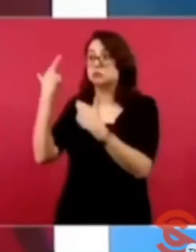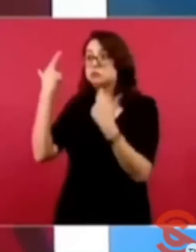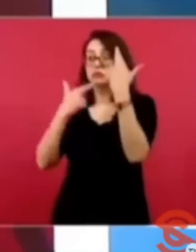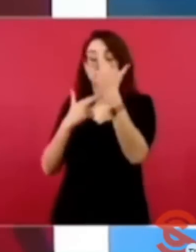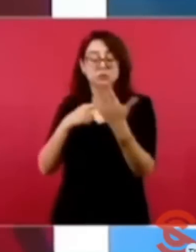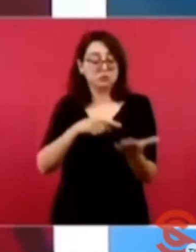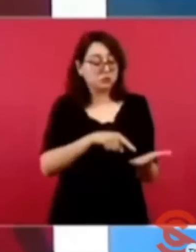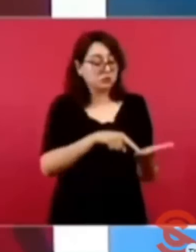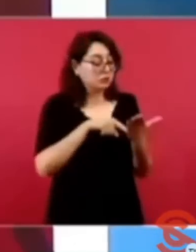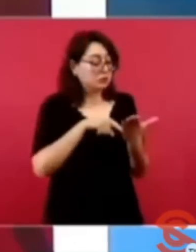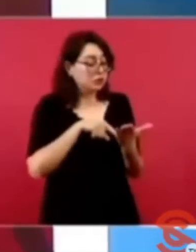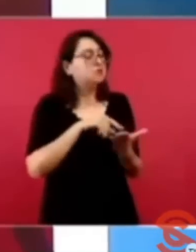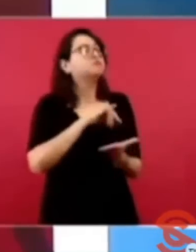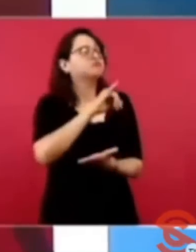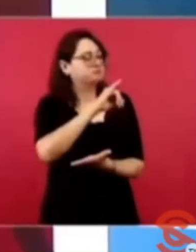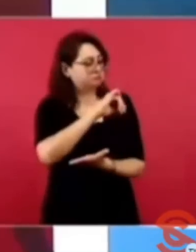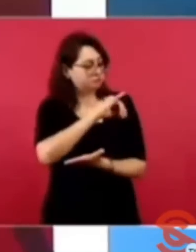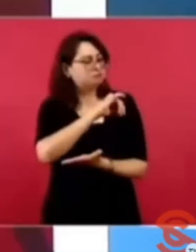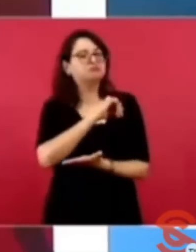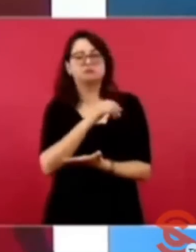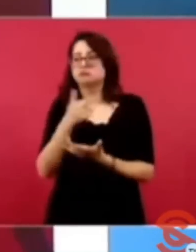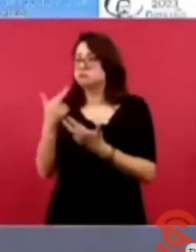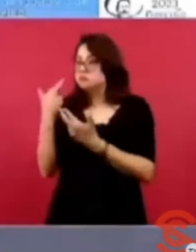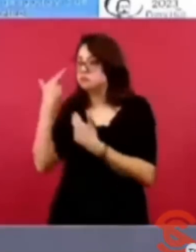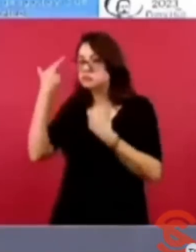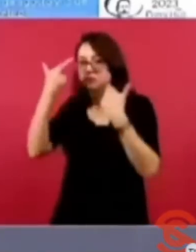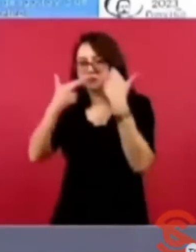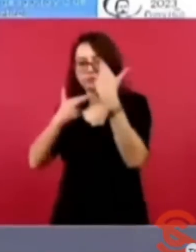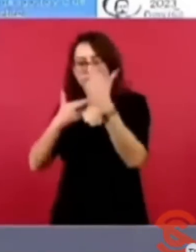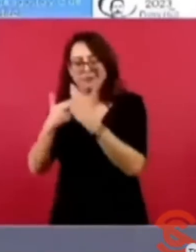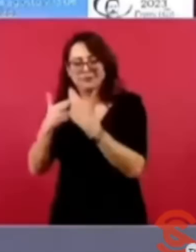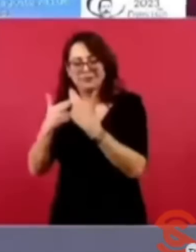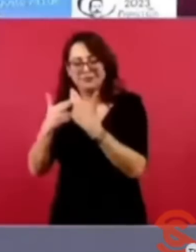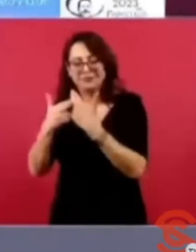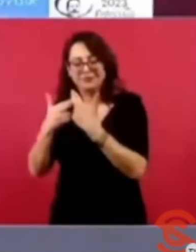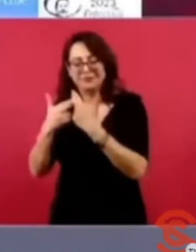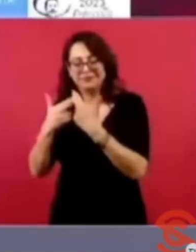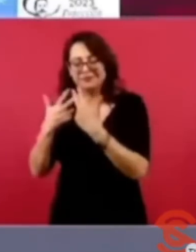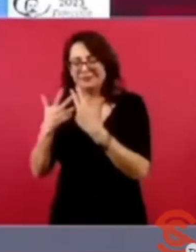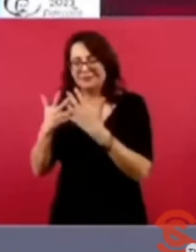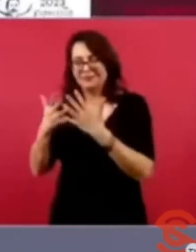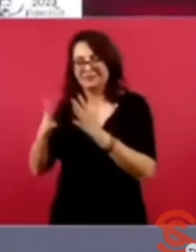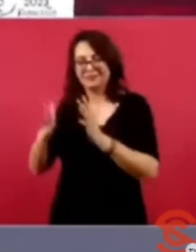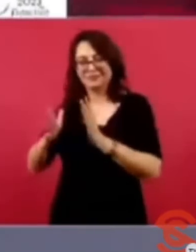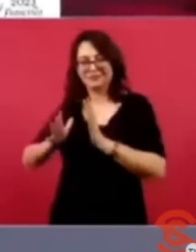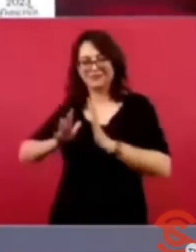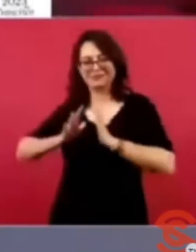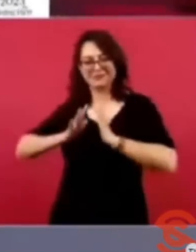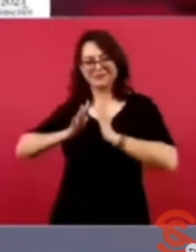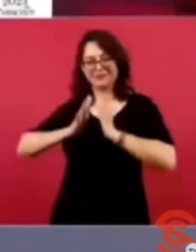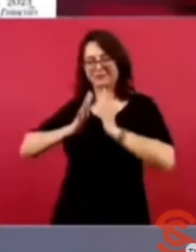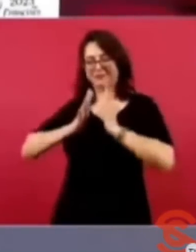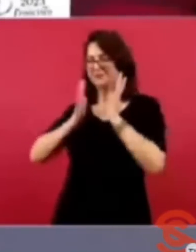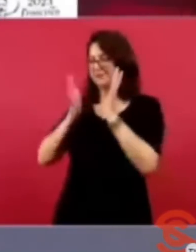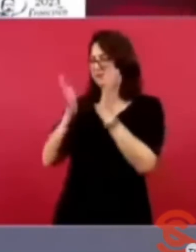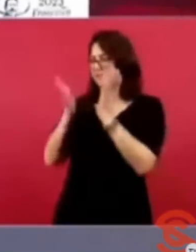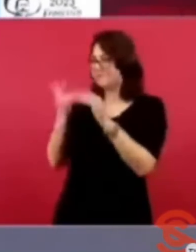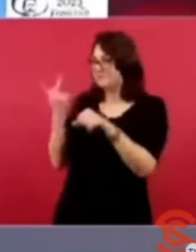Lo que van a discutir hoy ya no es desechar el recurso, sino